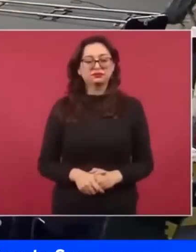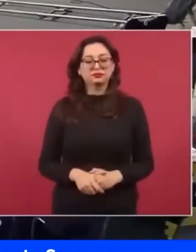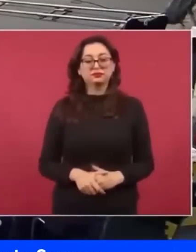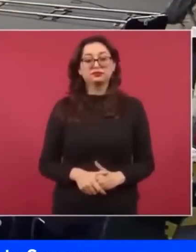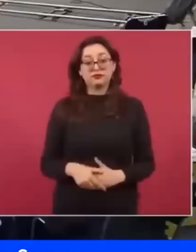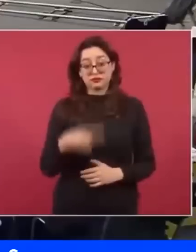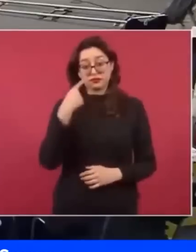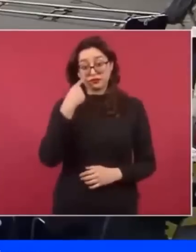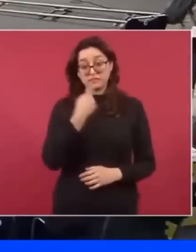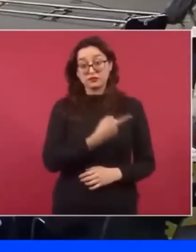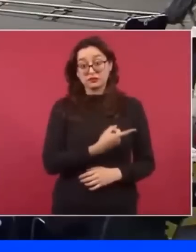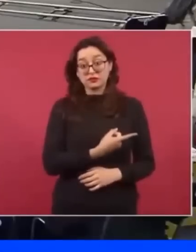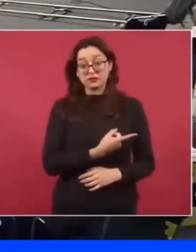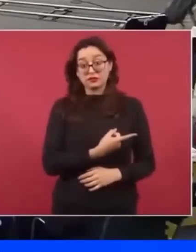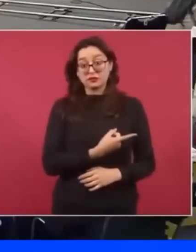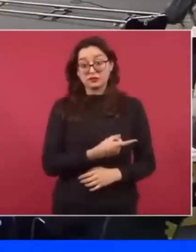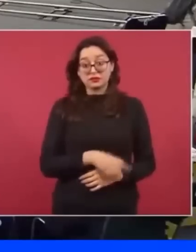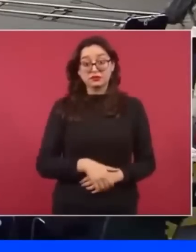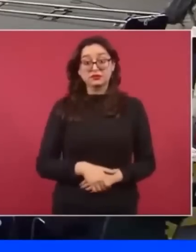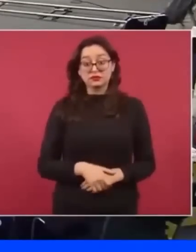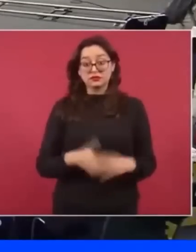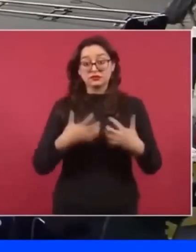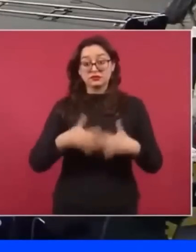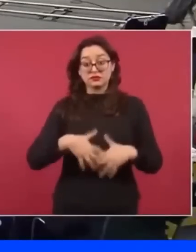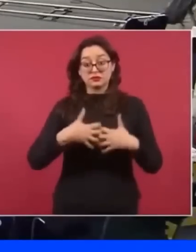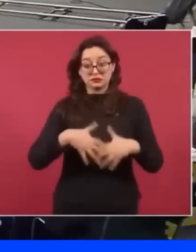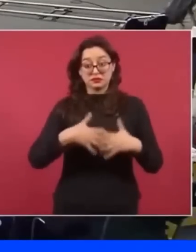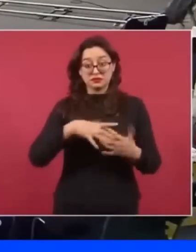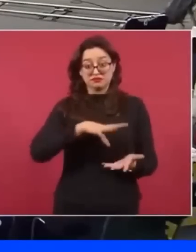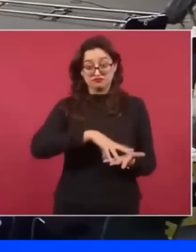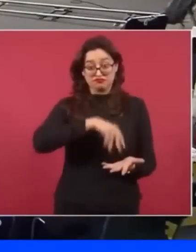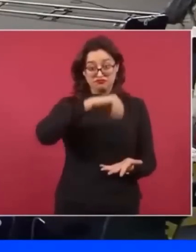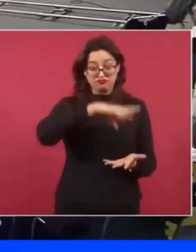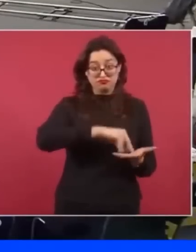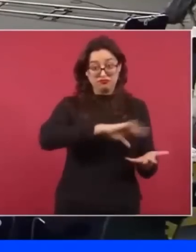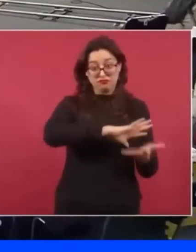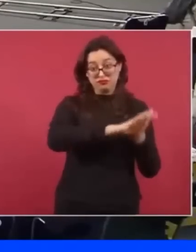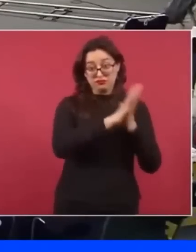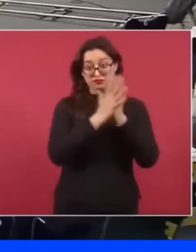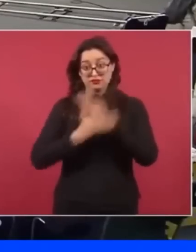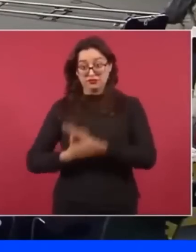son las máquinas que procesan esa materia prima.